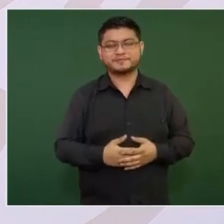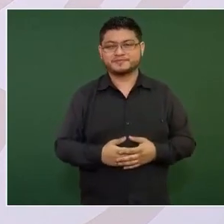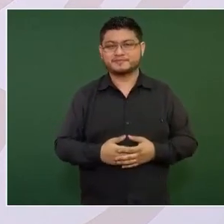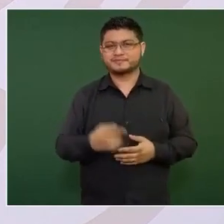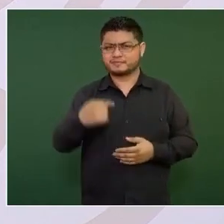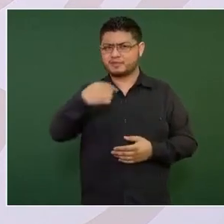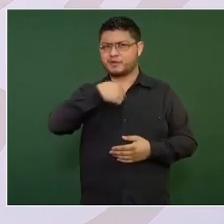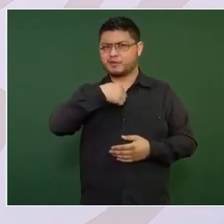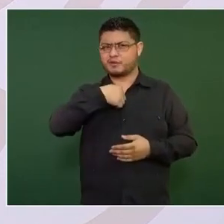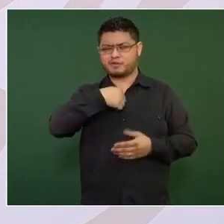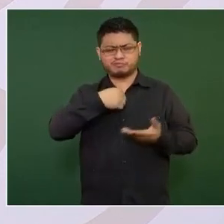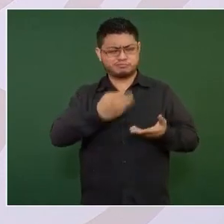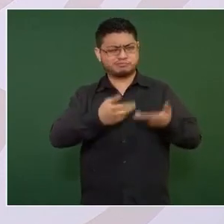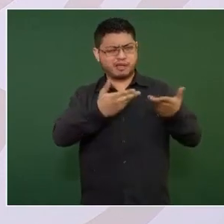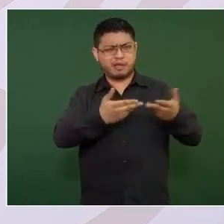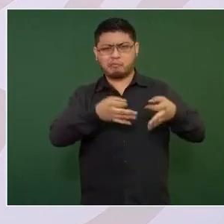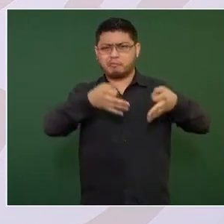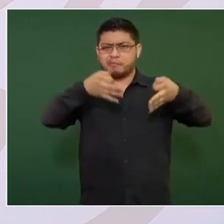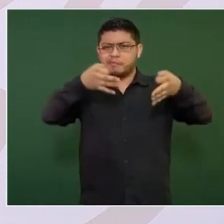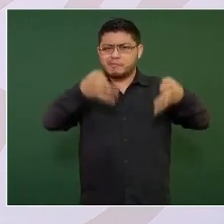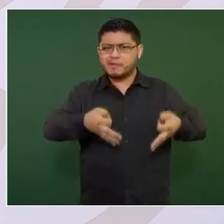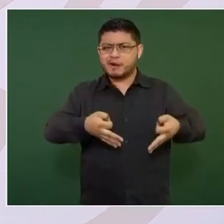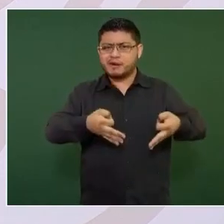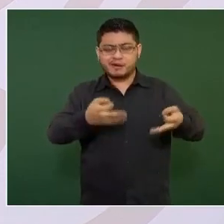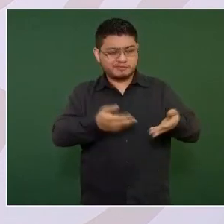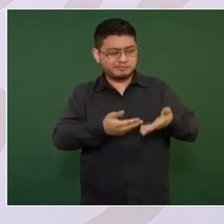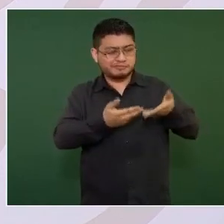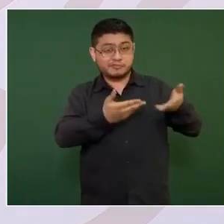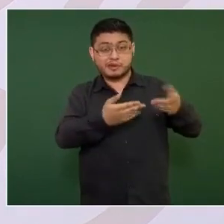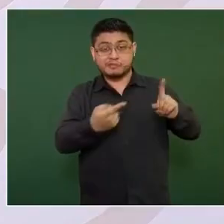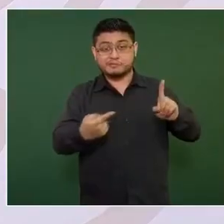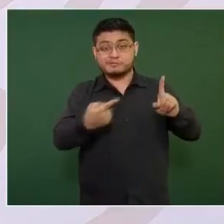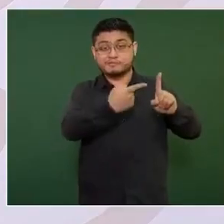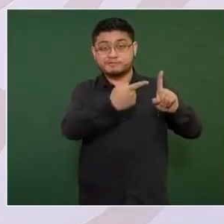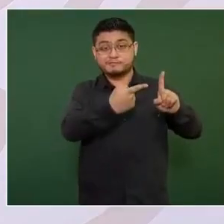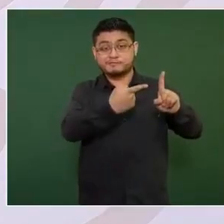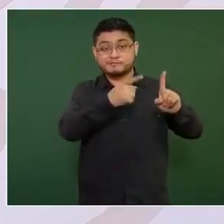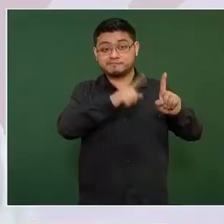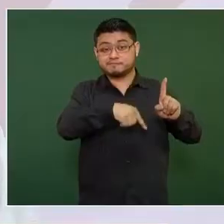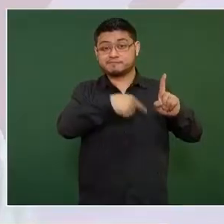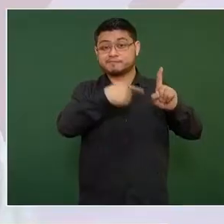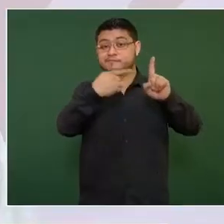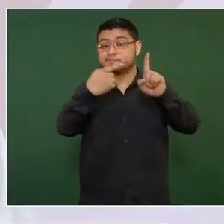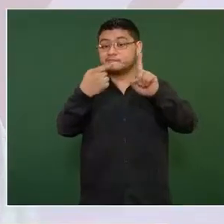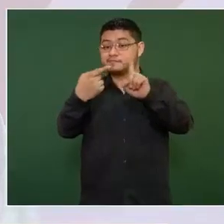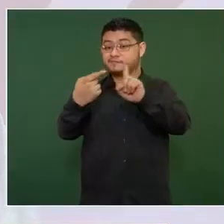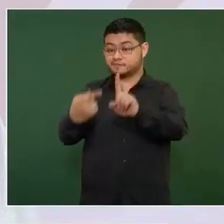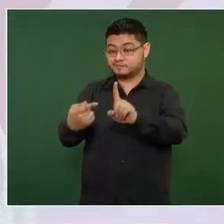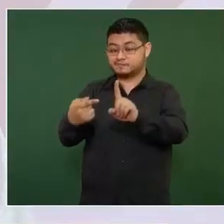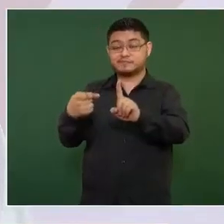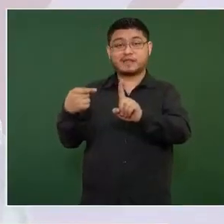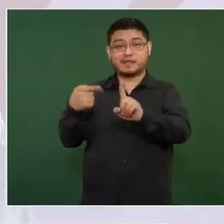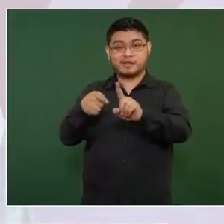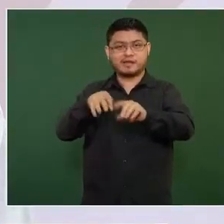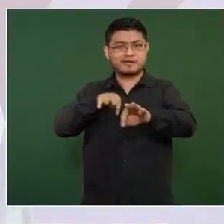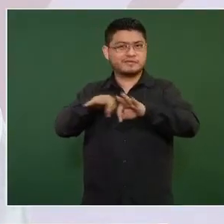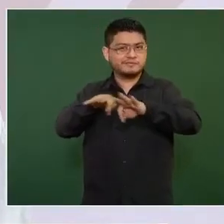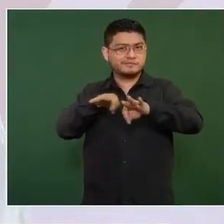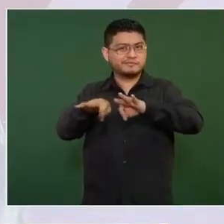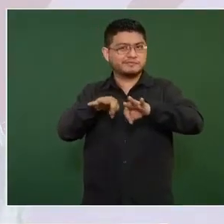pues yo daba como un hecho de que ya Zoé pues se iba a ir a hacer su trabajo